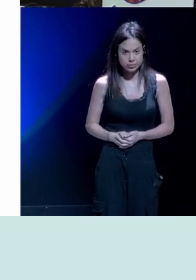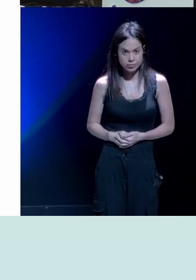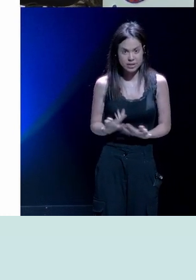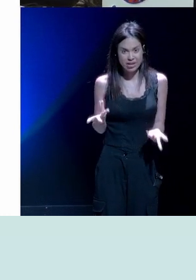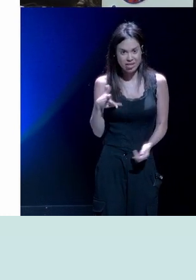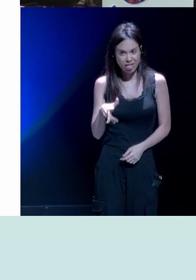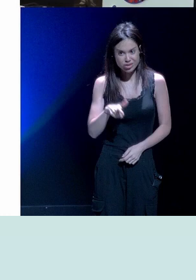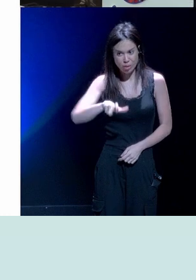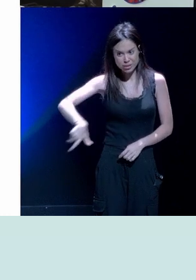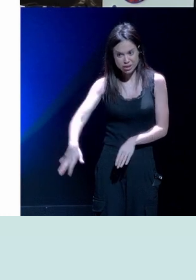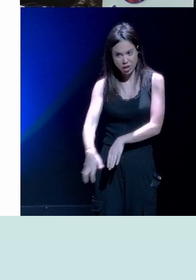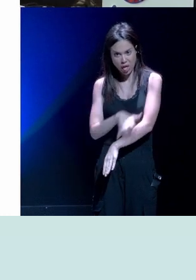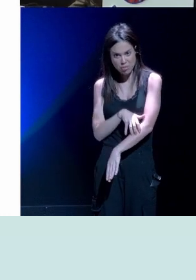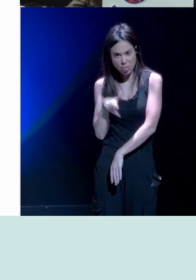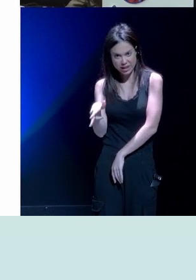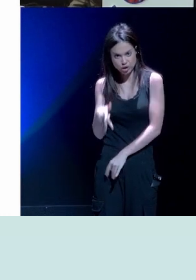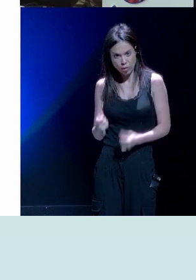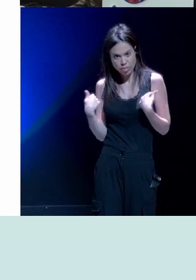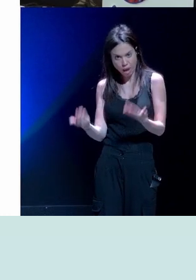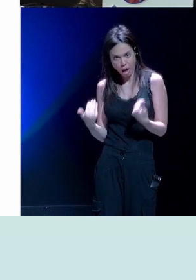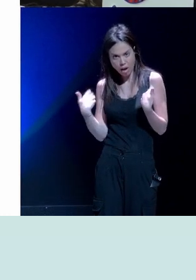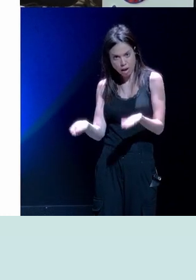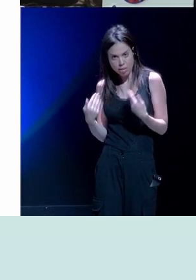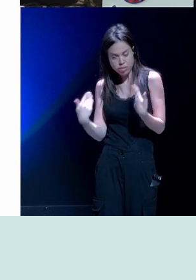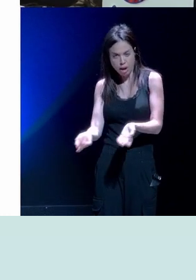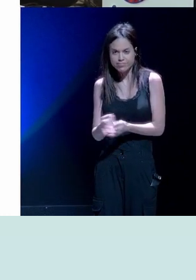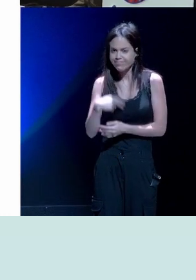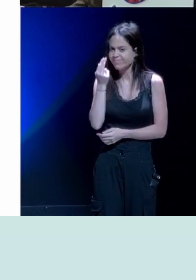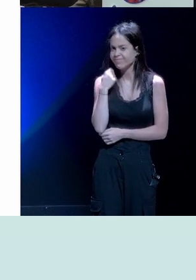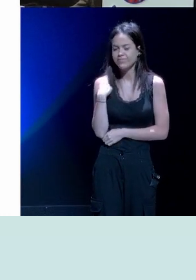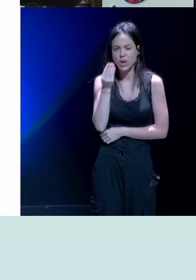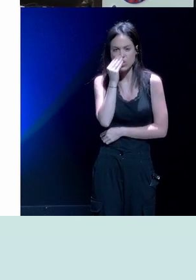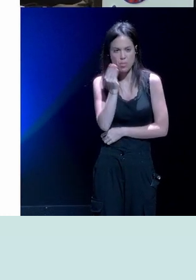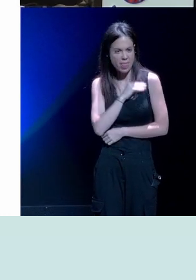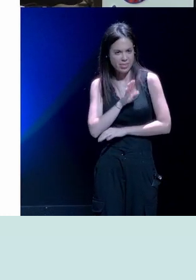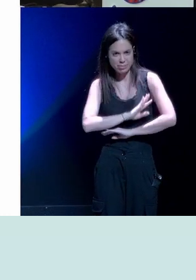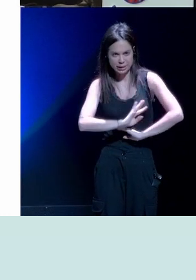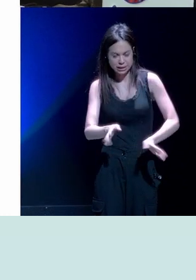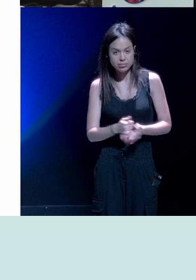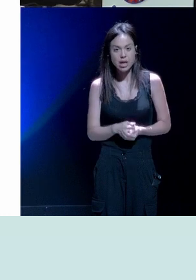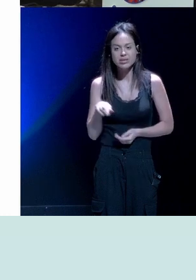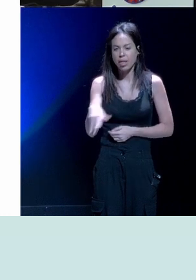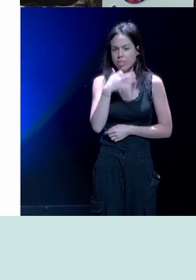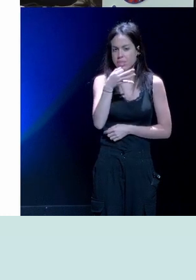más pobres pues no merece la pena. Ese discurso realmente ha avanzado muchísimo en estos últimos